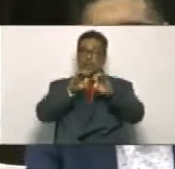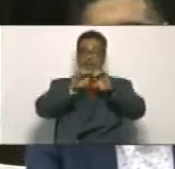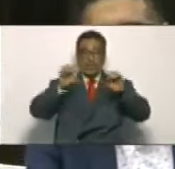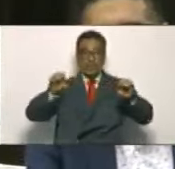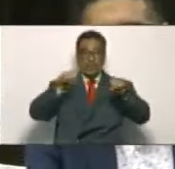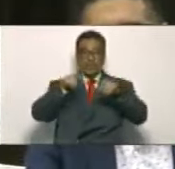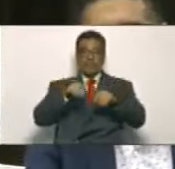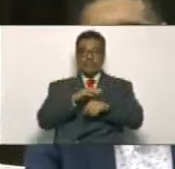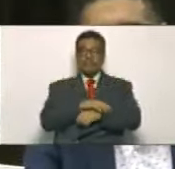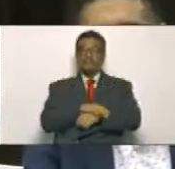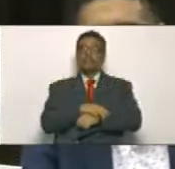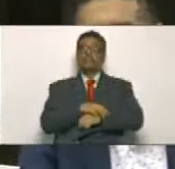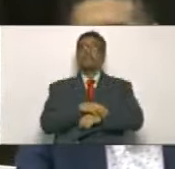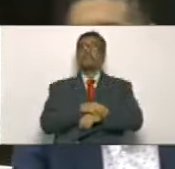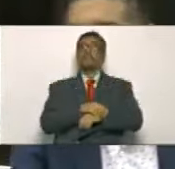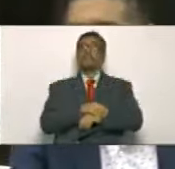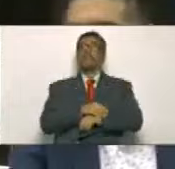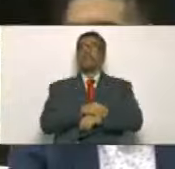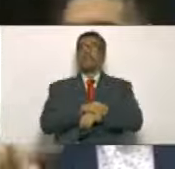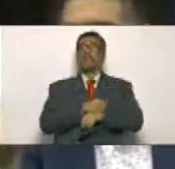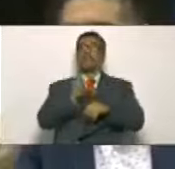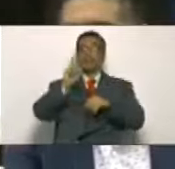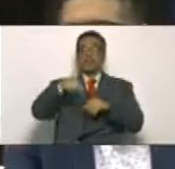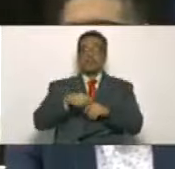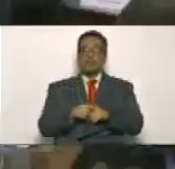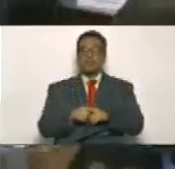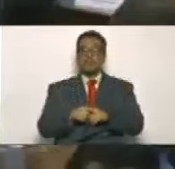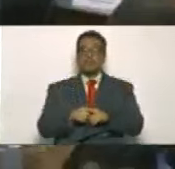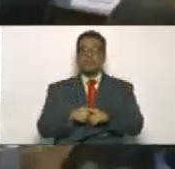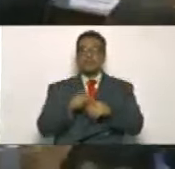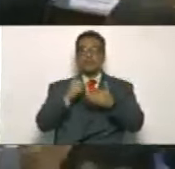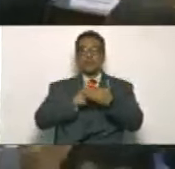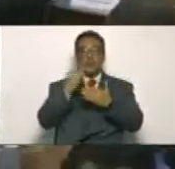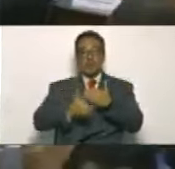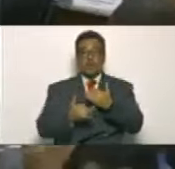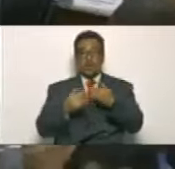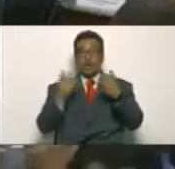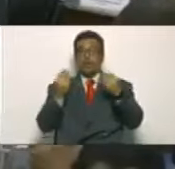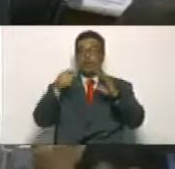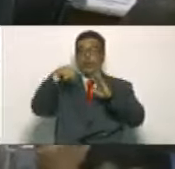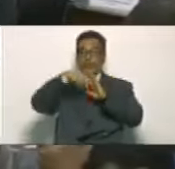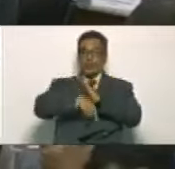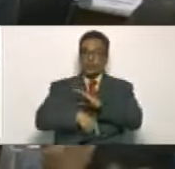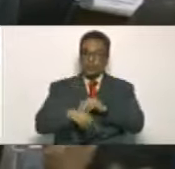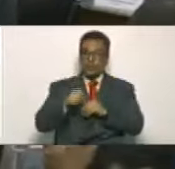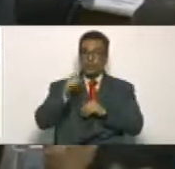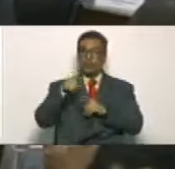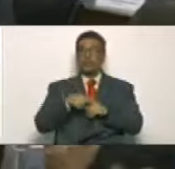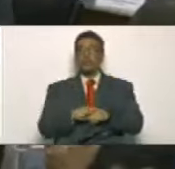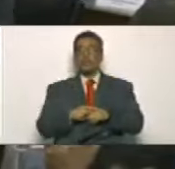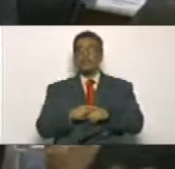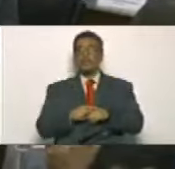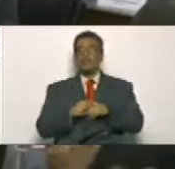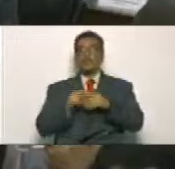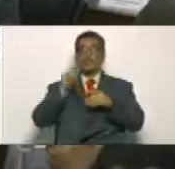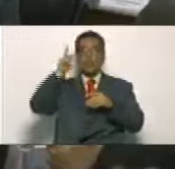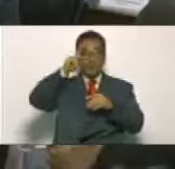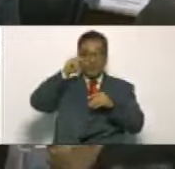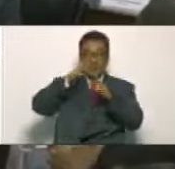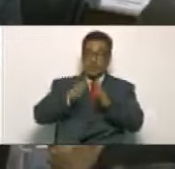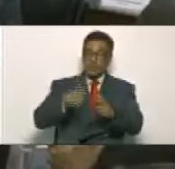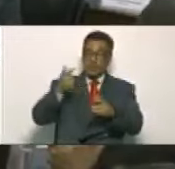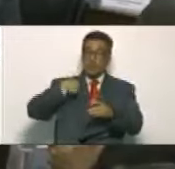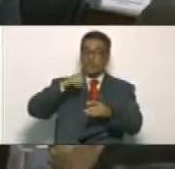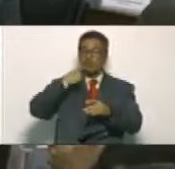educación y además un planteamiento muy profundo y muy moderno sobre la pedagogía